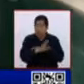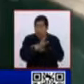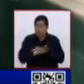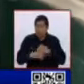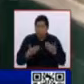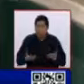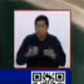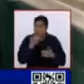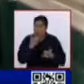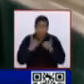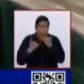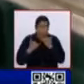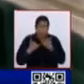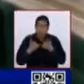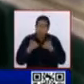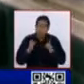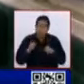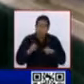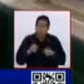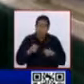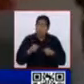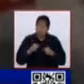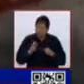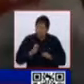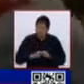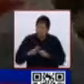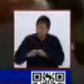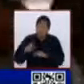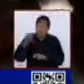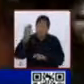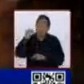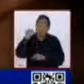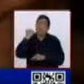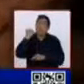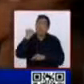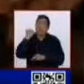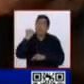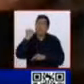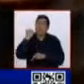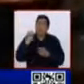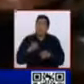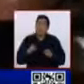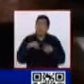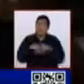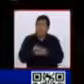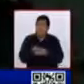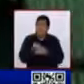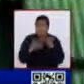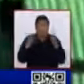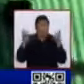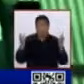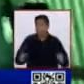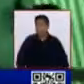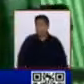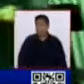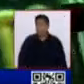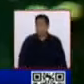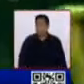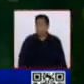vagones. Aquí estos blancos que dan paso para los pasajeros de primera clase. Cuando entramos no había nada.